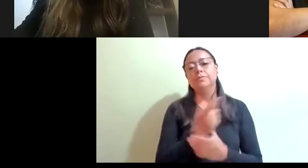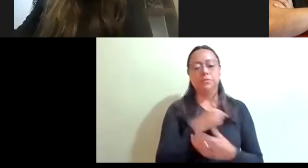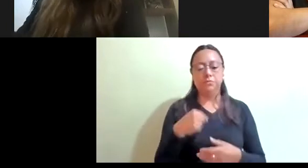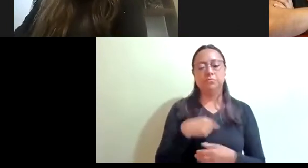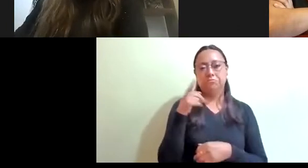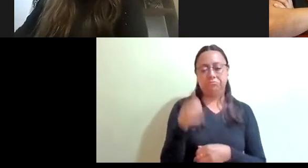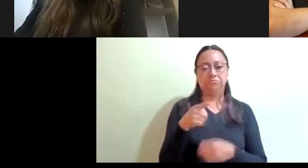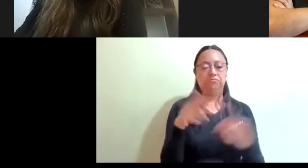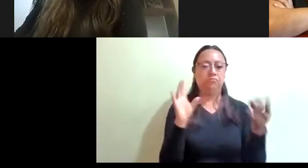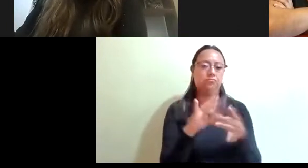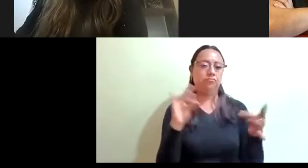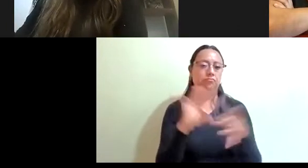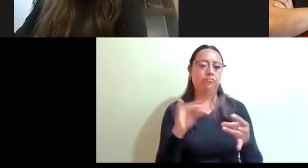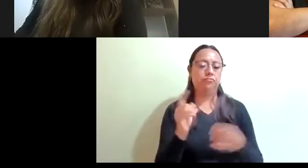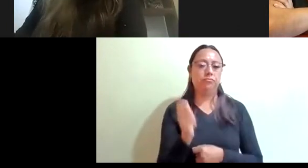hablando de